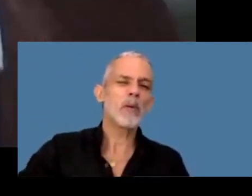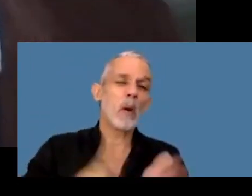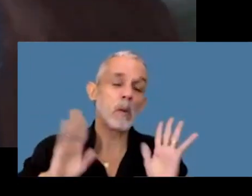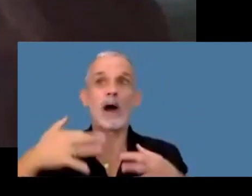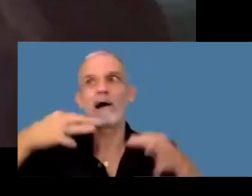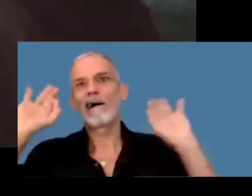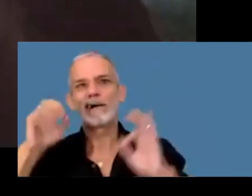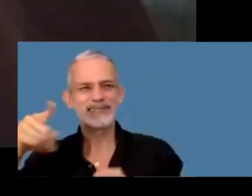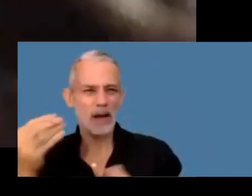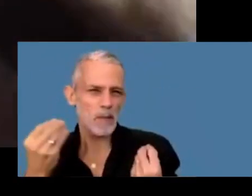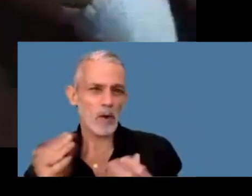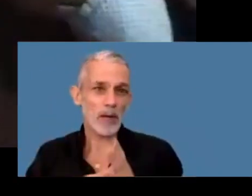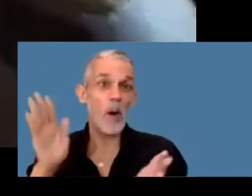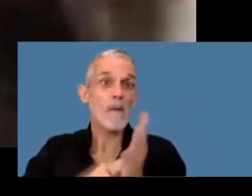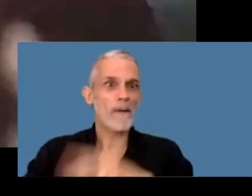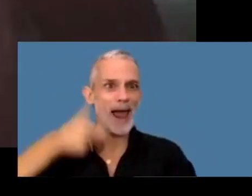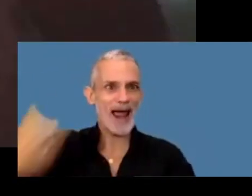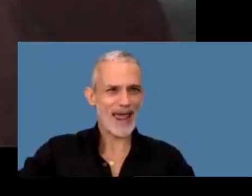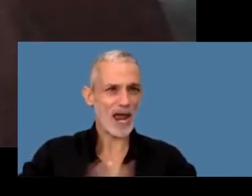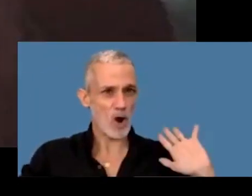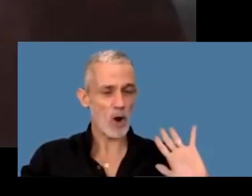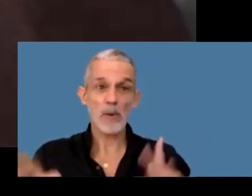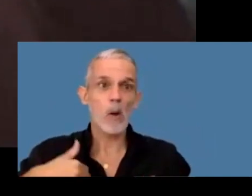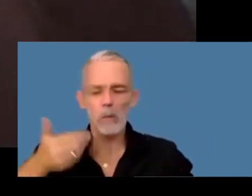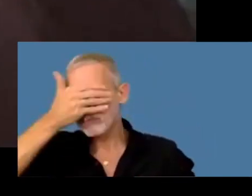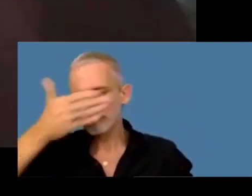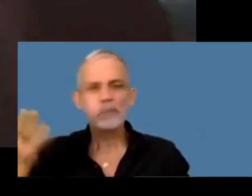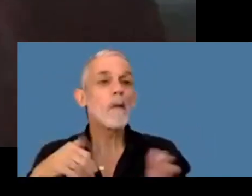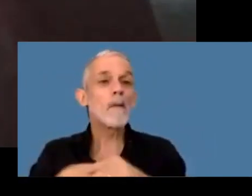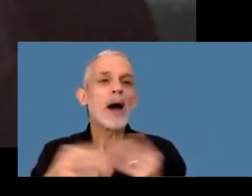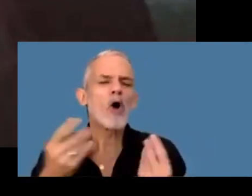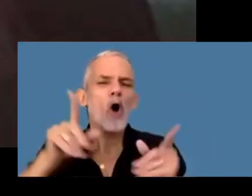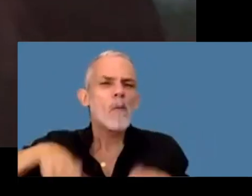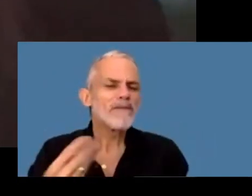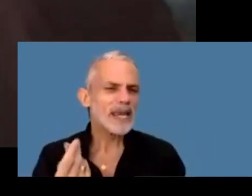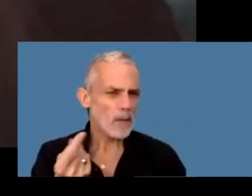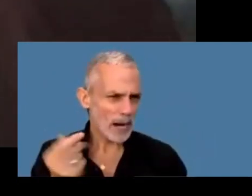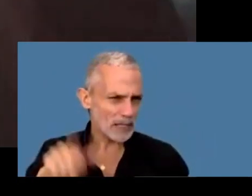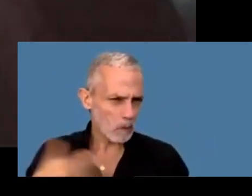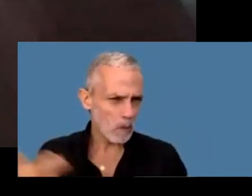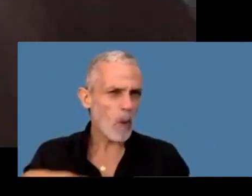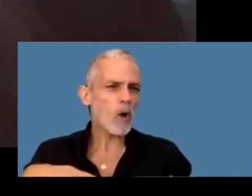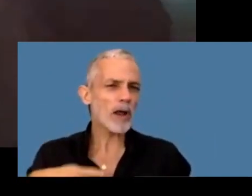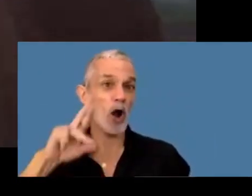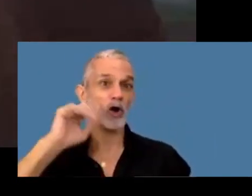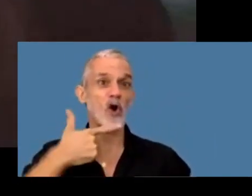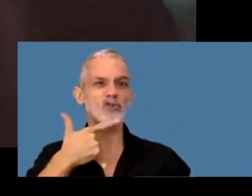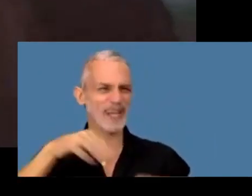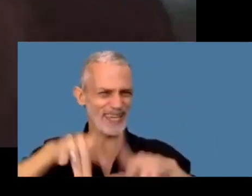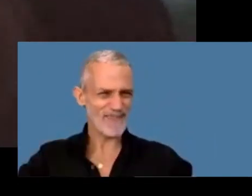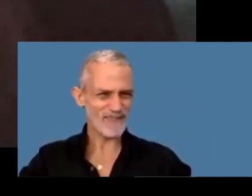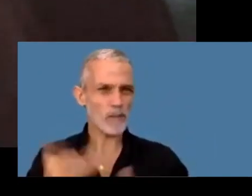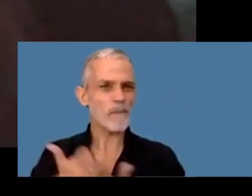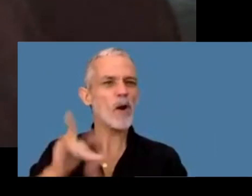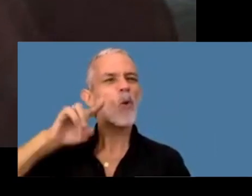esa la imputación fiscal. Ahora, si es una factura materialmente apócrifa, donde hay una simulación dolosa de todo el